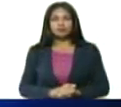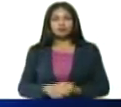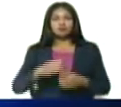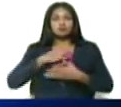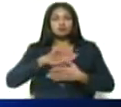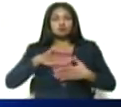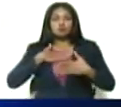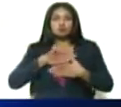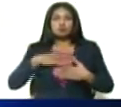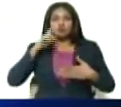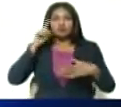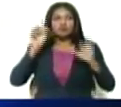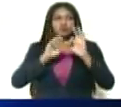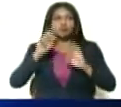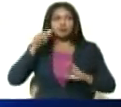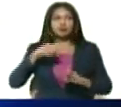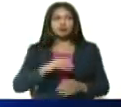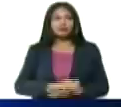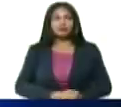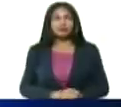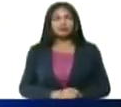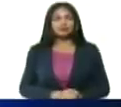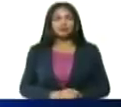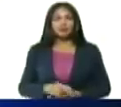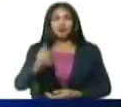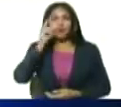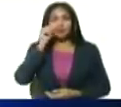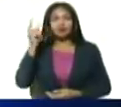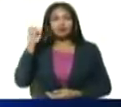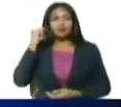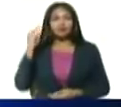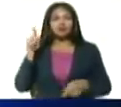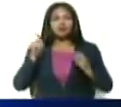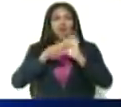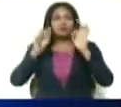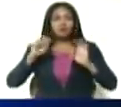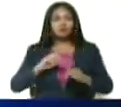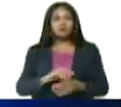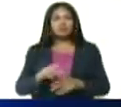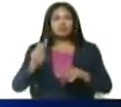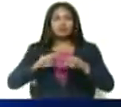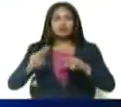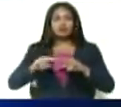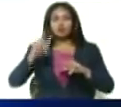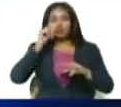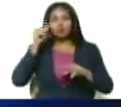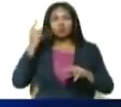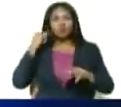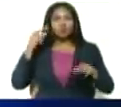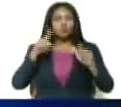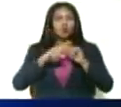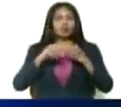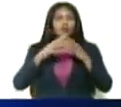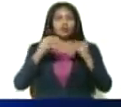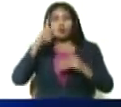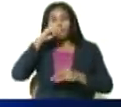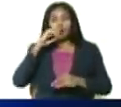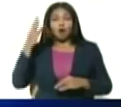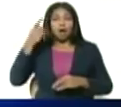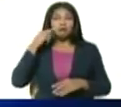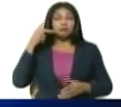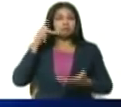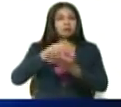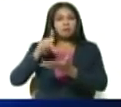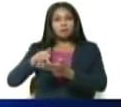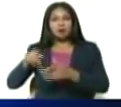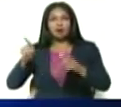Conmovedoras las imágenes de hombres, de mujeres, de niños, de niñas, de todas las edades, ahí estaban. Ahí